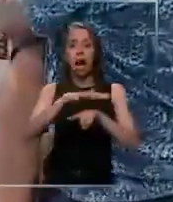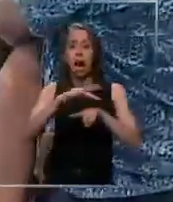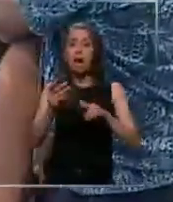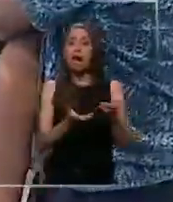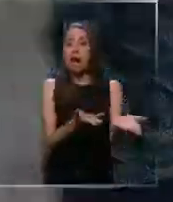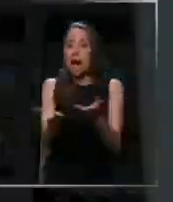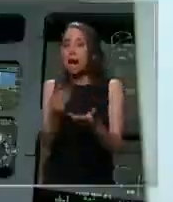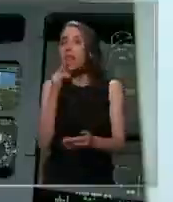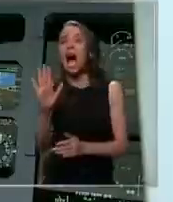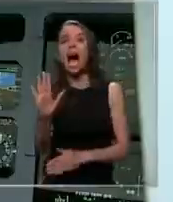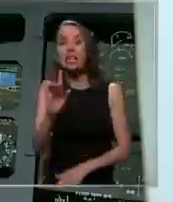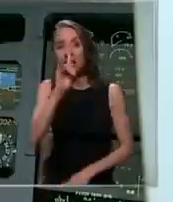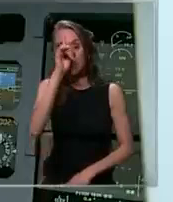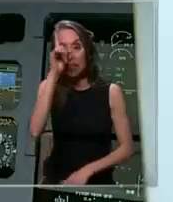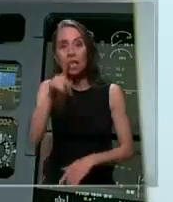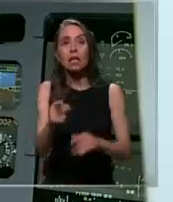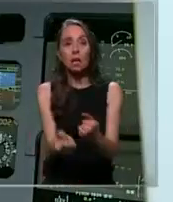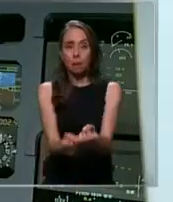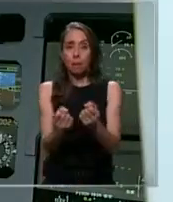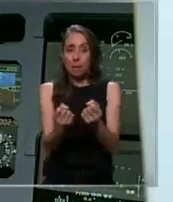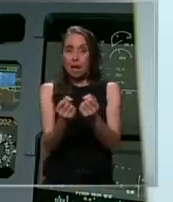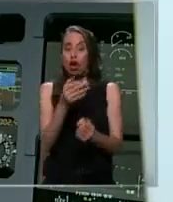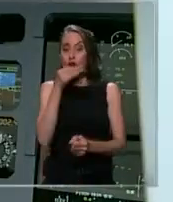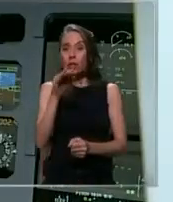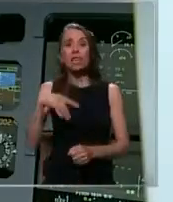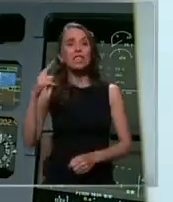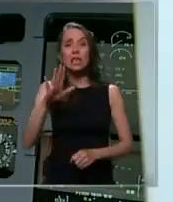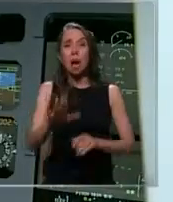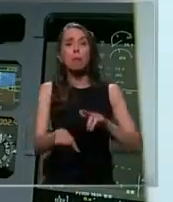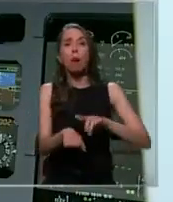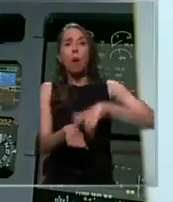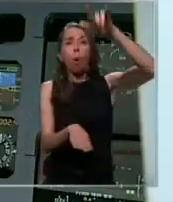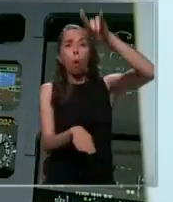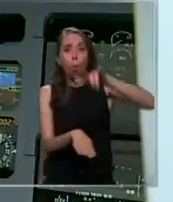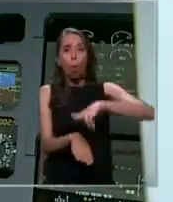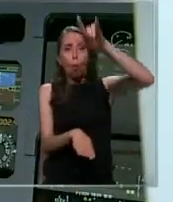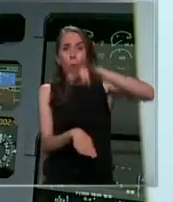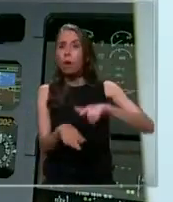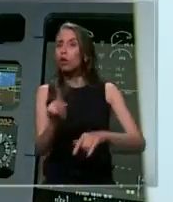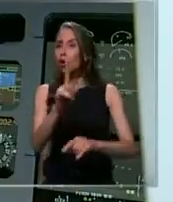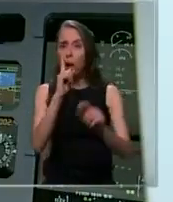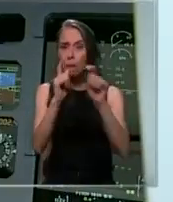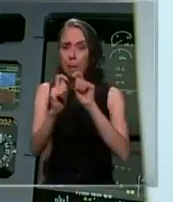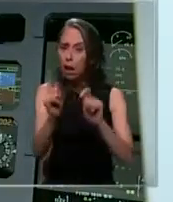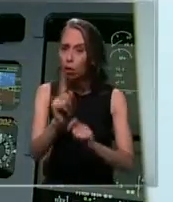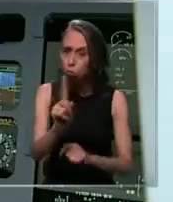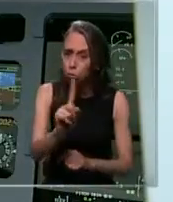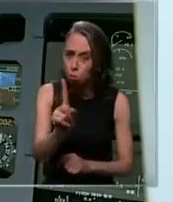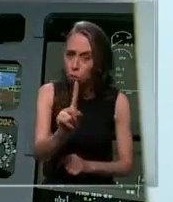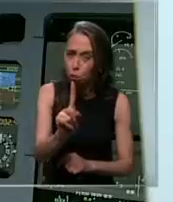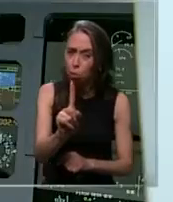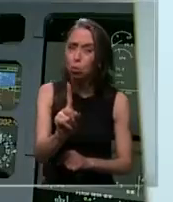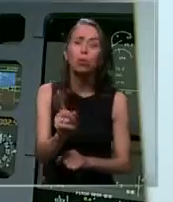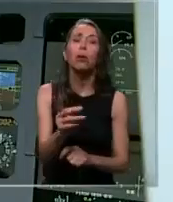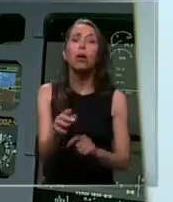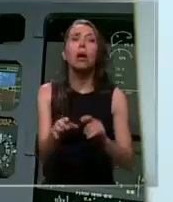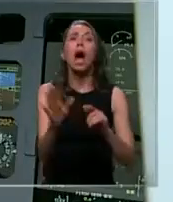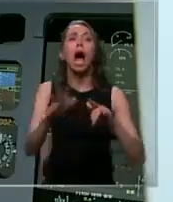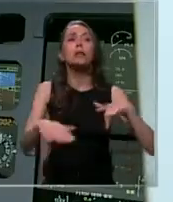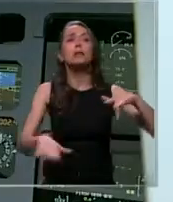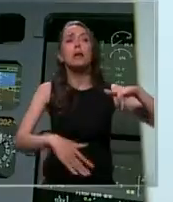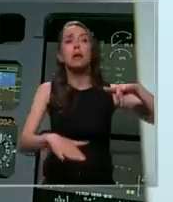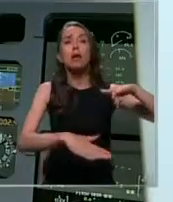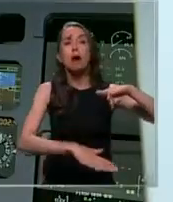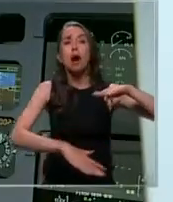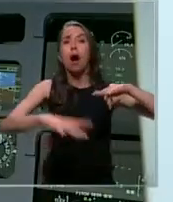lo confirman. Que la turbulencia es algo habitual, que no es peligroso y que los aviones vuelan a través